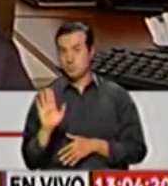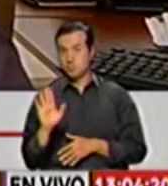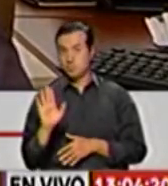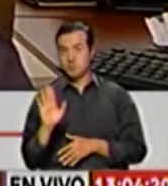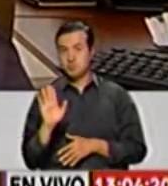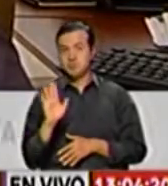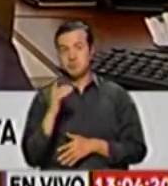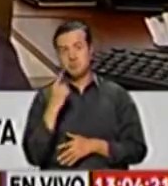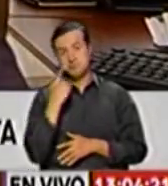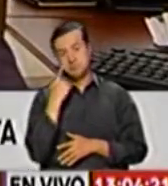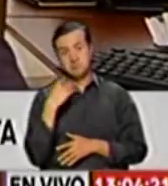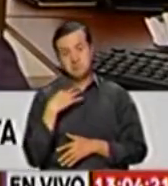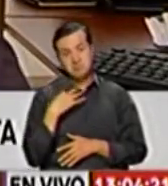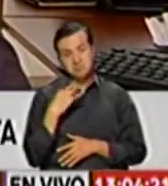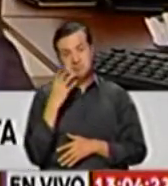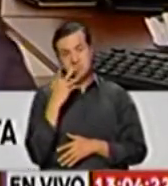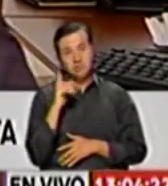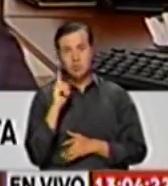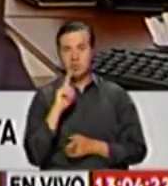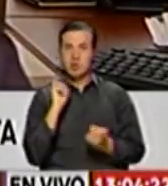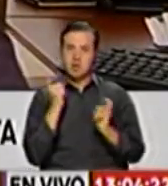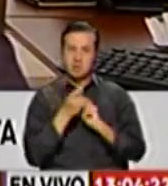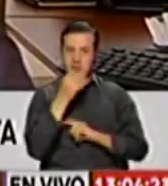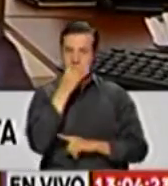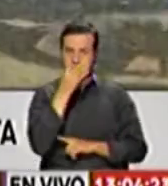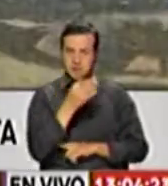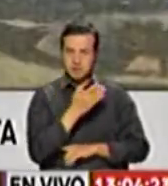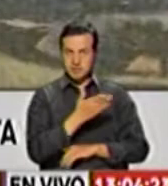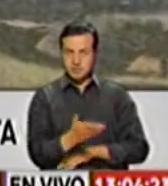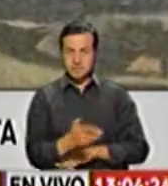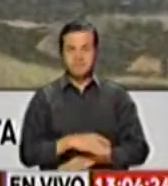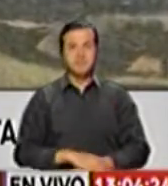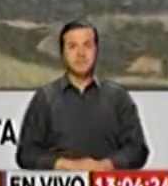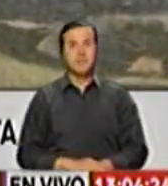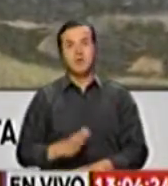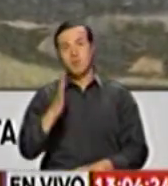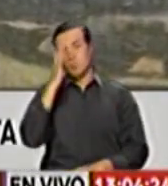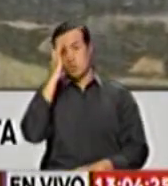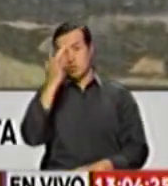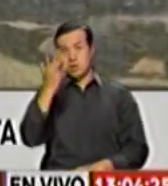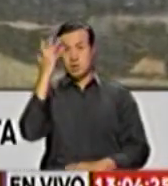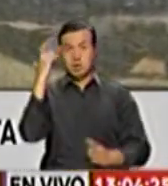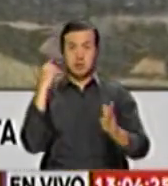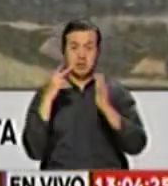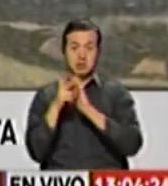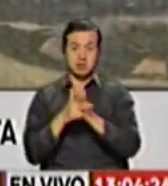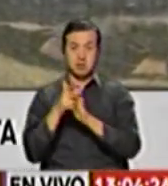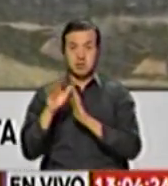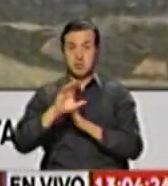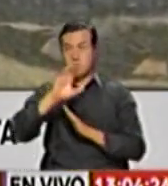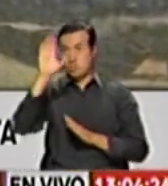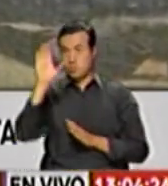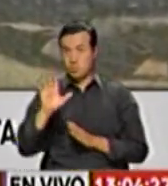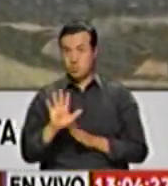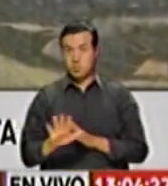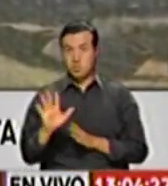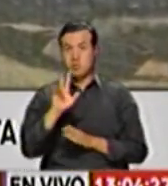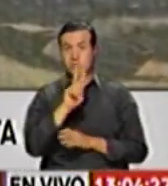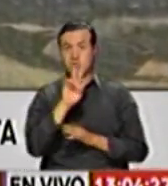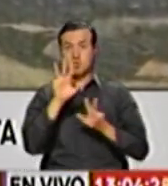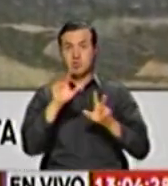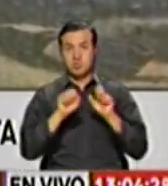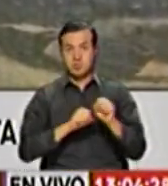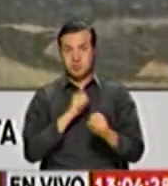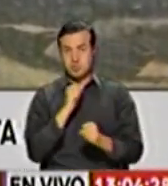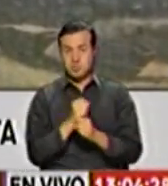buena intención a una realidad. Esto debido a que la historia del ferrocarril de la península de Santa Elena duró 28